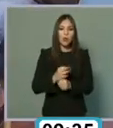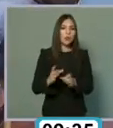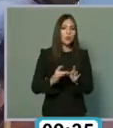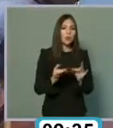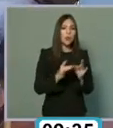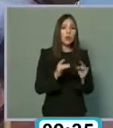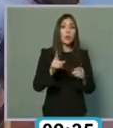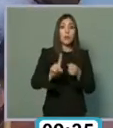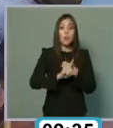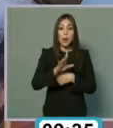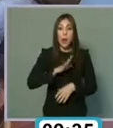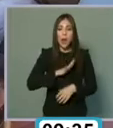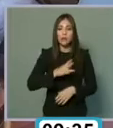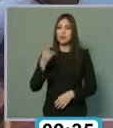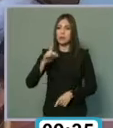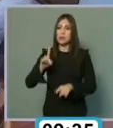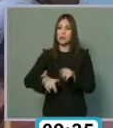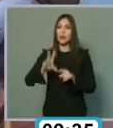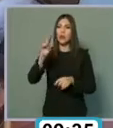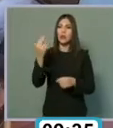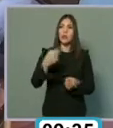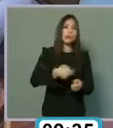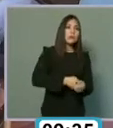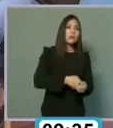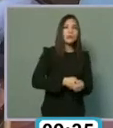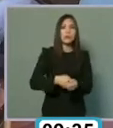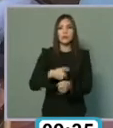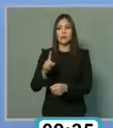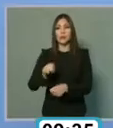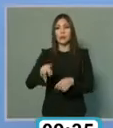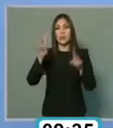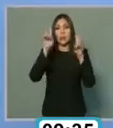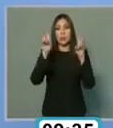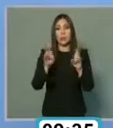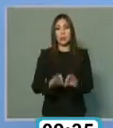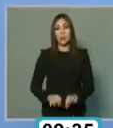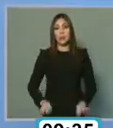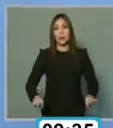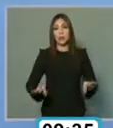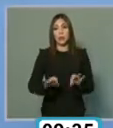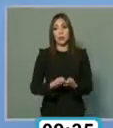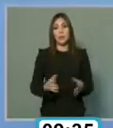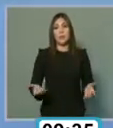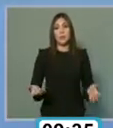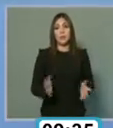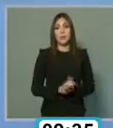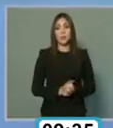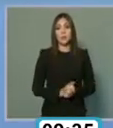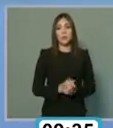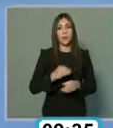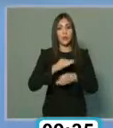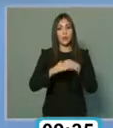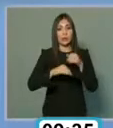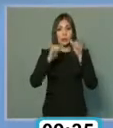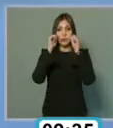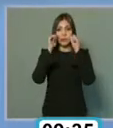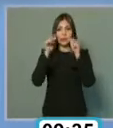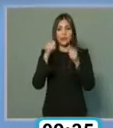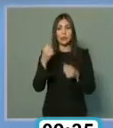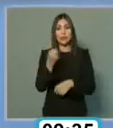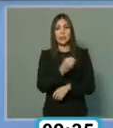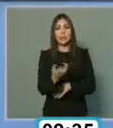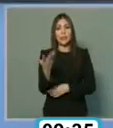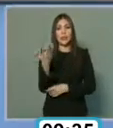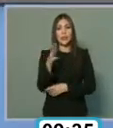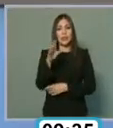hay que esconderse en otras partes. Oye, bueno, pues un tema muy importante, Enrique. Por supuesto que vamos a poner atención en estas 10